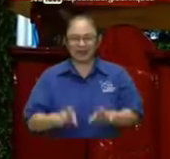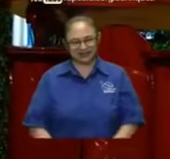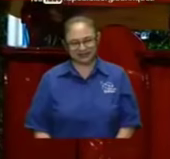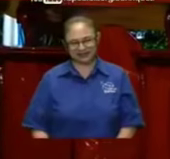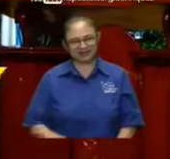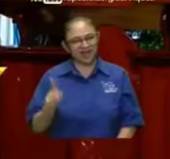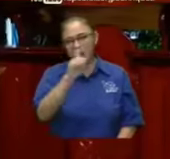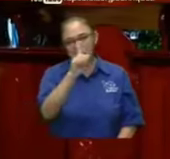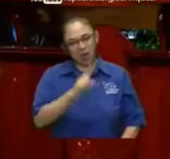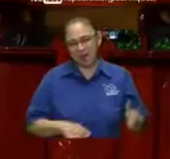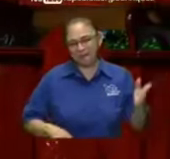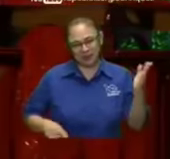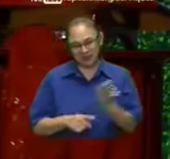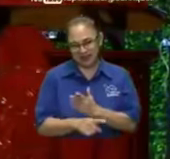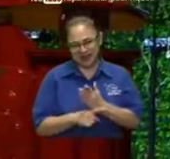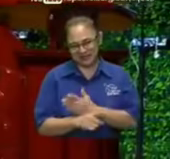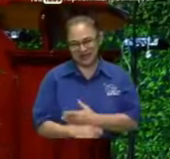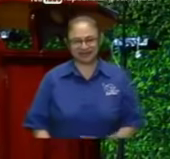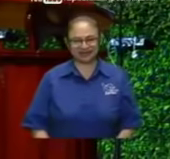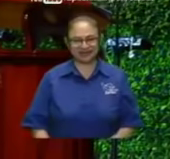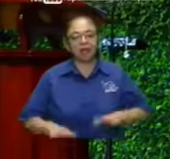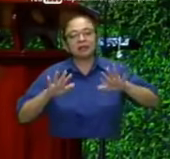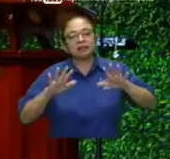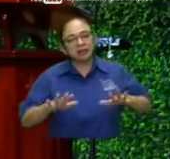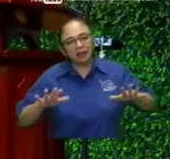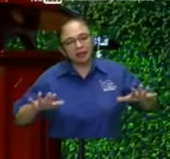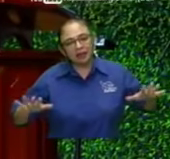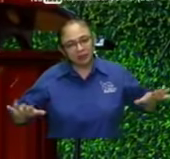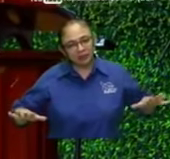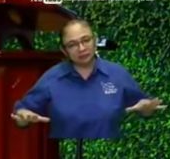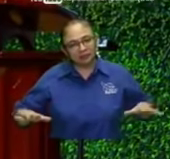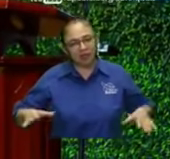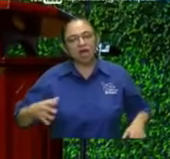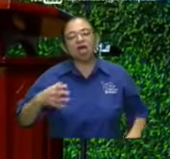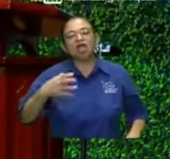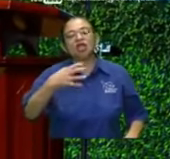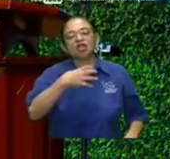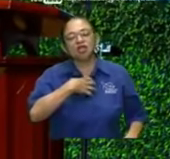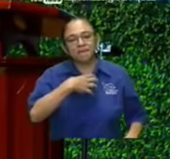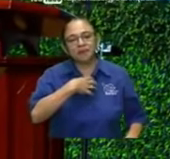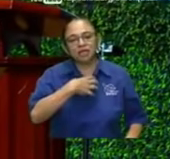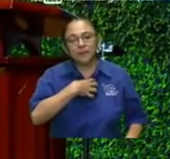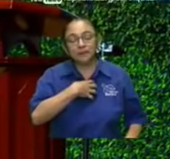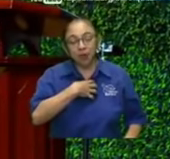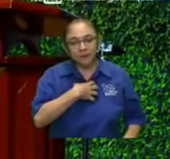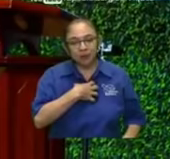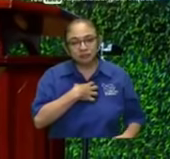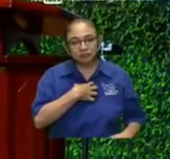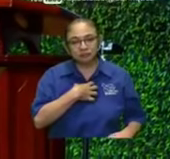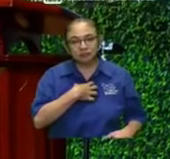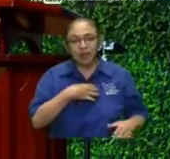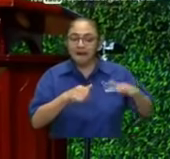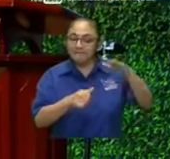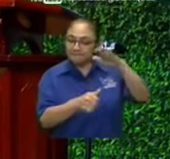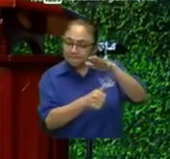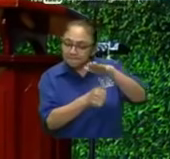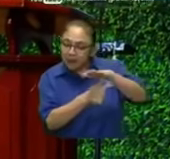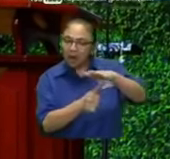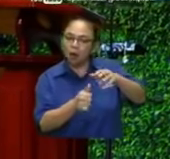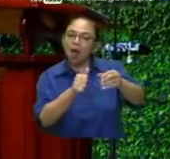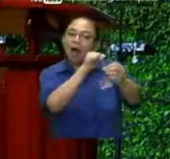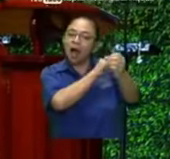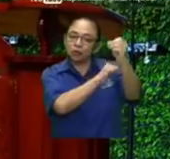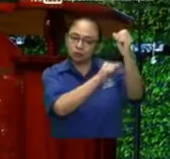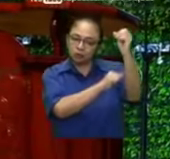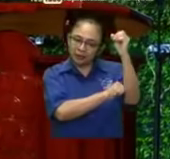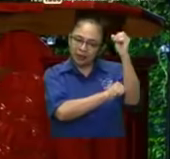hay problema. Y así vamos a andar todos. Dominio propio, autoridad. Estar bajo autoridad. A veces aquí pasa algo y